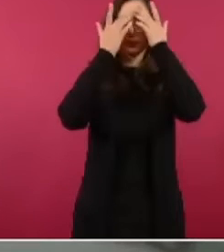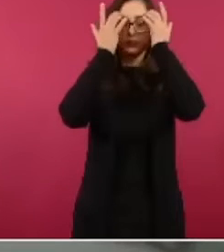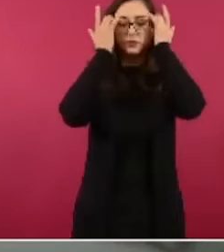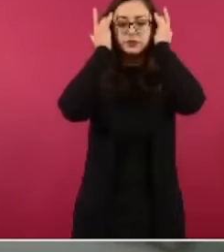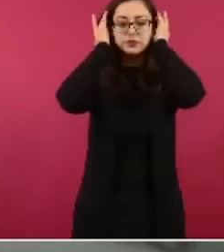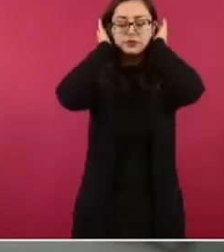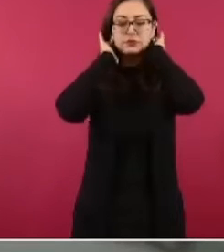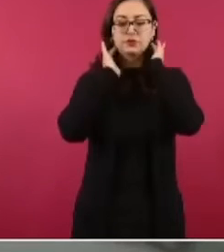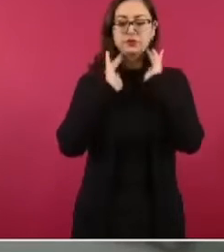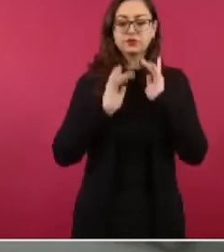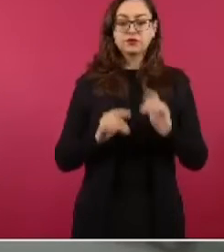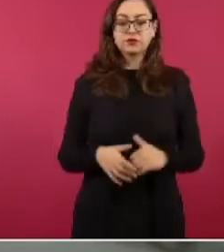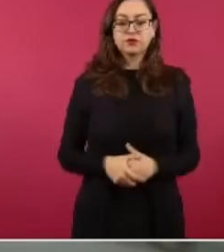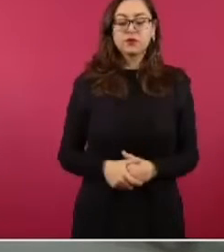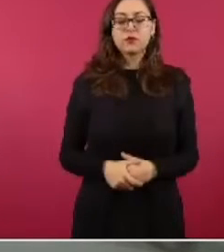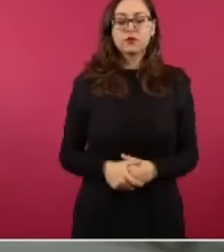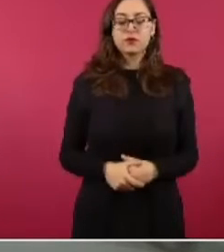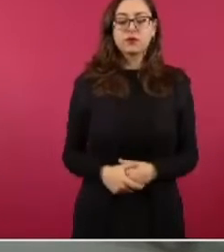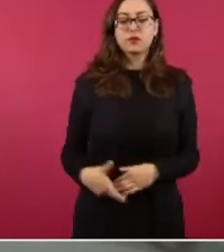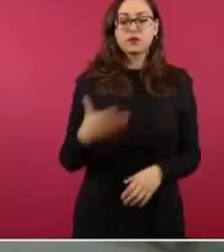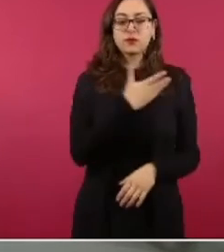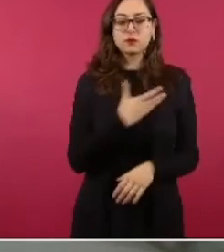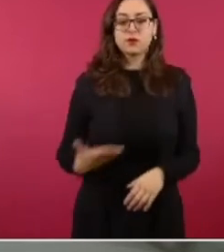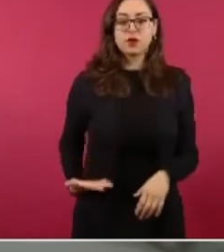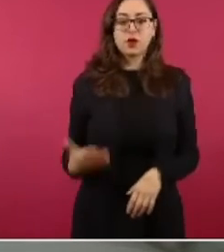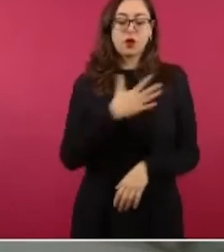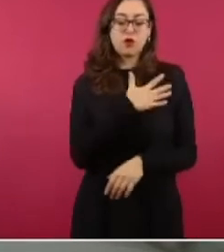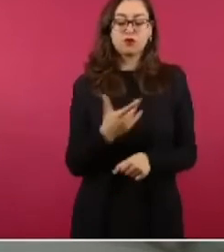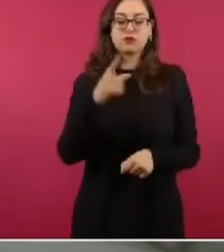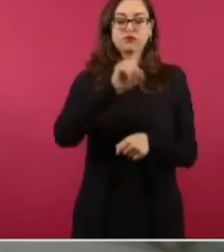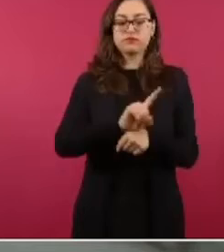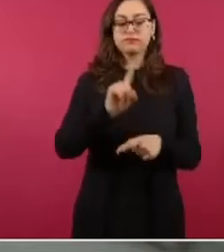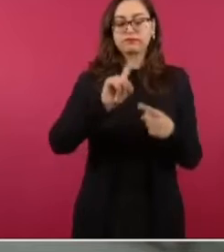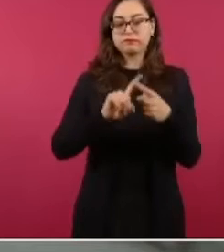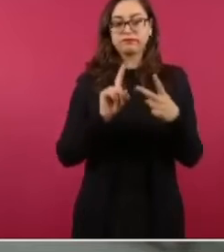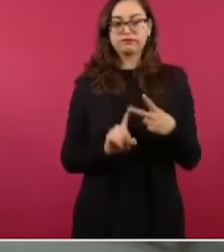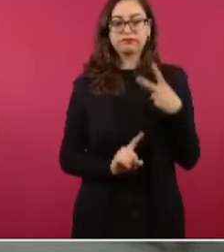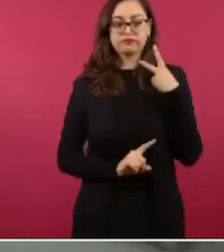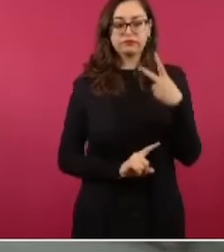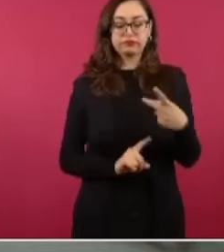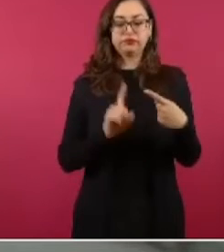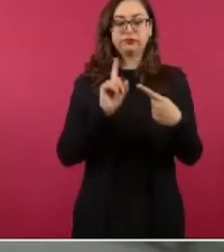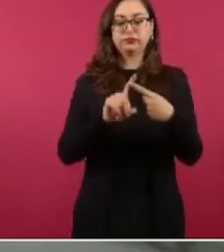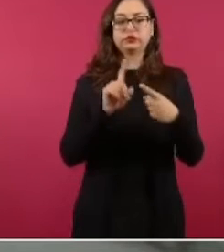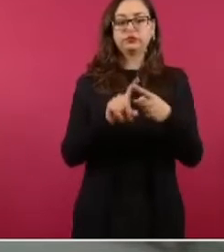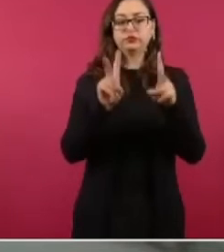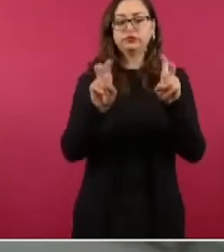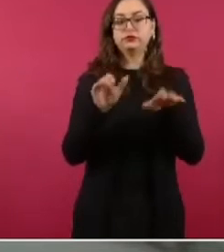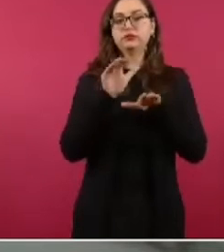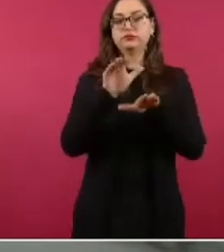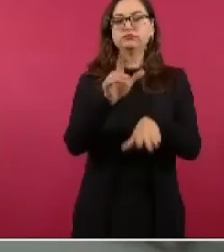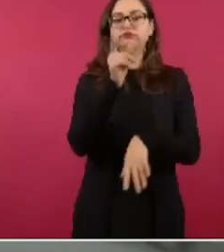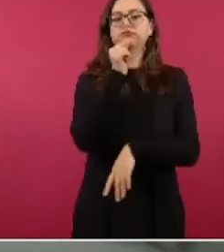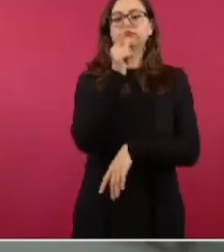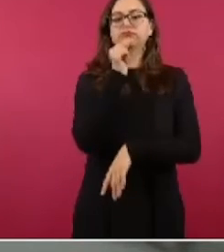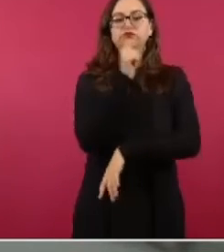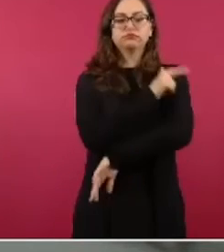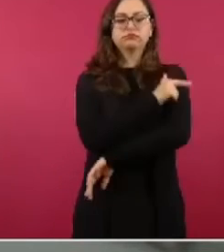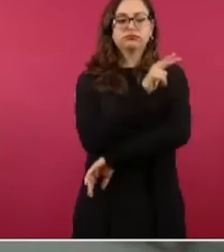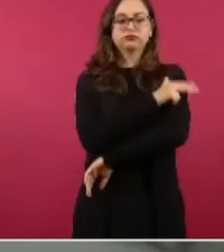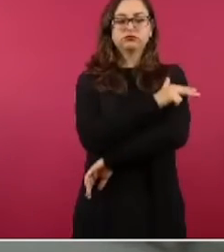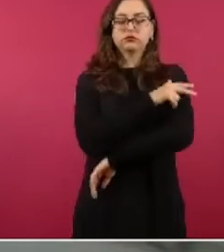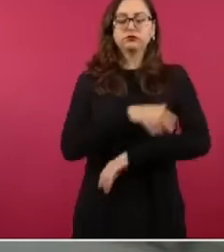Presidente, buenos días. Tengo dos temas. Primero, preguntarle el tema sobre la Guardia Nacional. El secretario